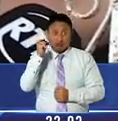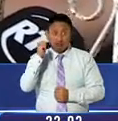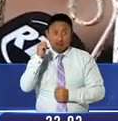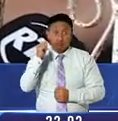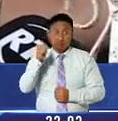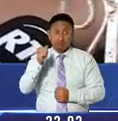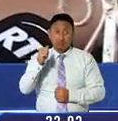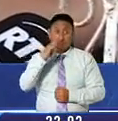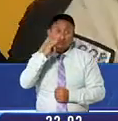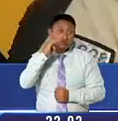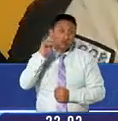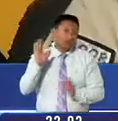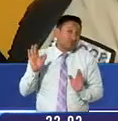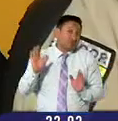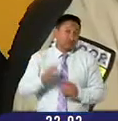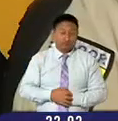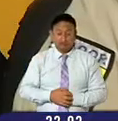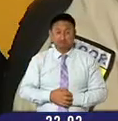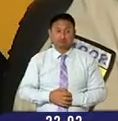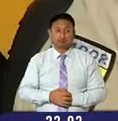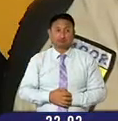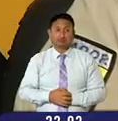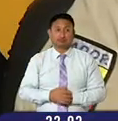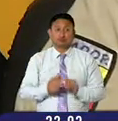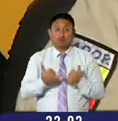Ayer estaban aquí con las criaturas, pero ahí no sé. Al día de hoy